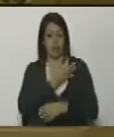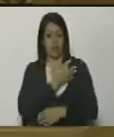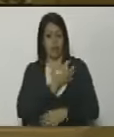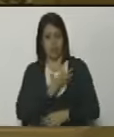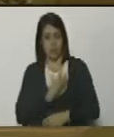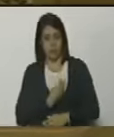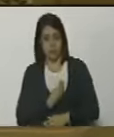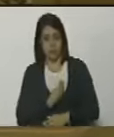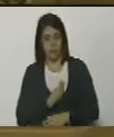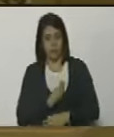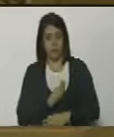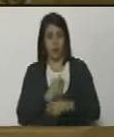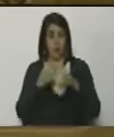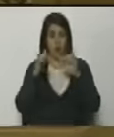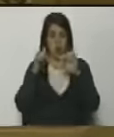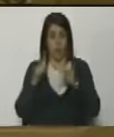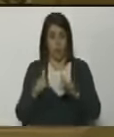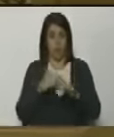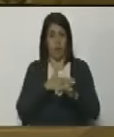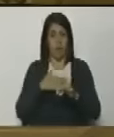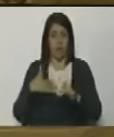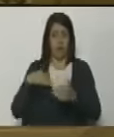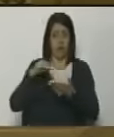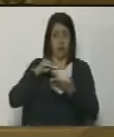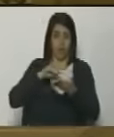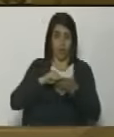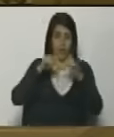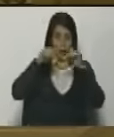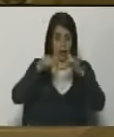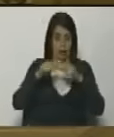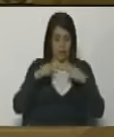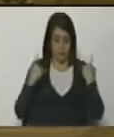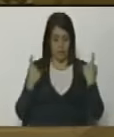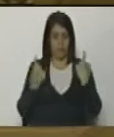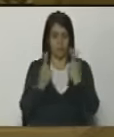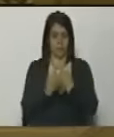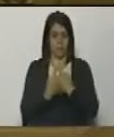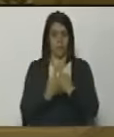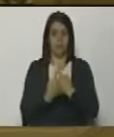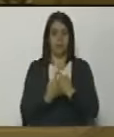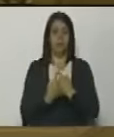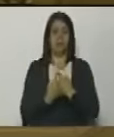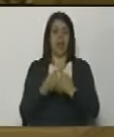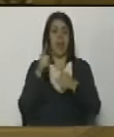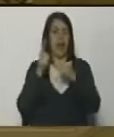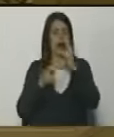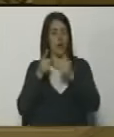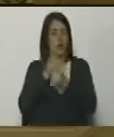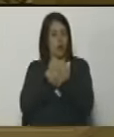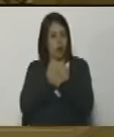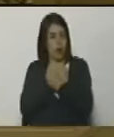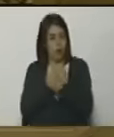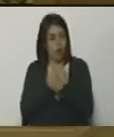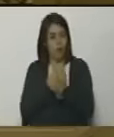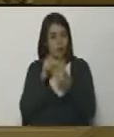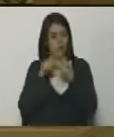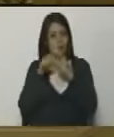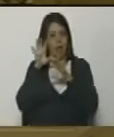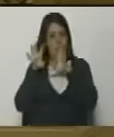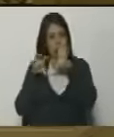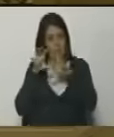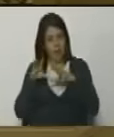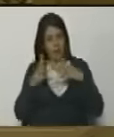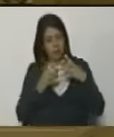sienten tristeza. Hoy queremos regresarles desde este espacio un poco de ese amor que esos animales